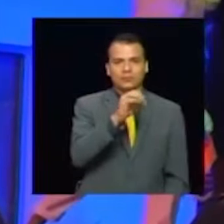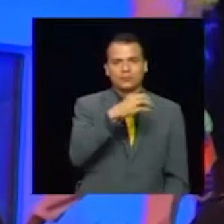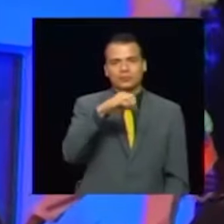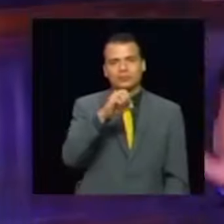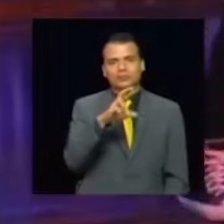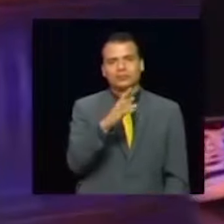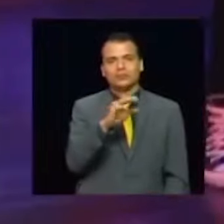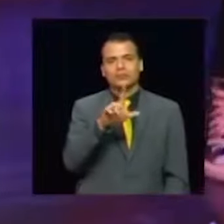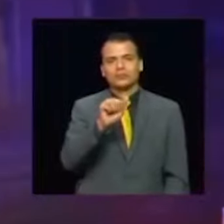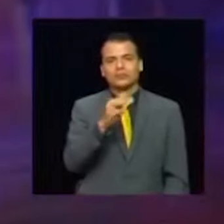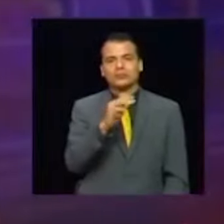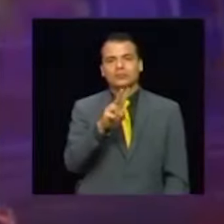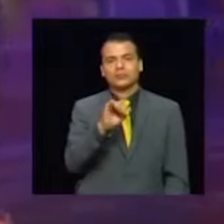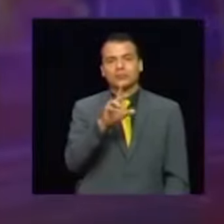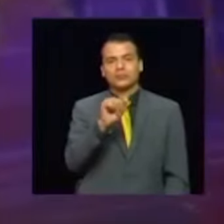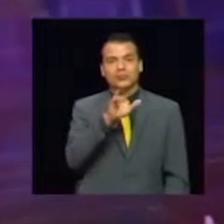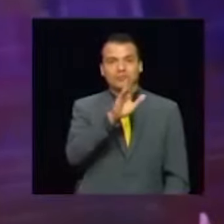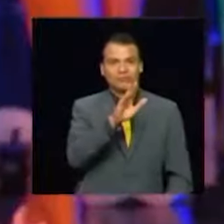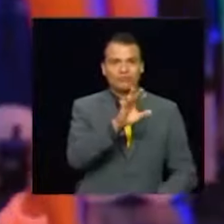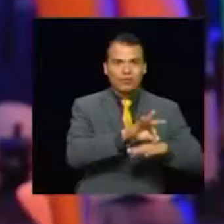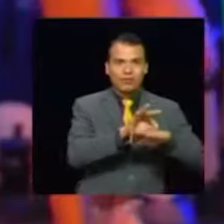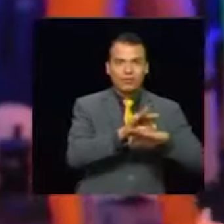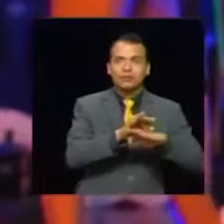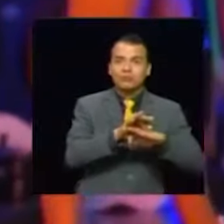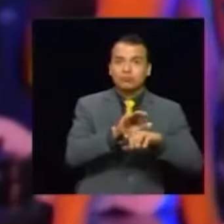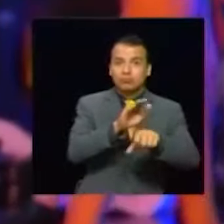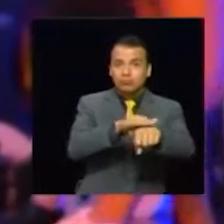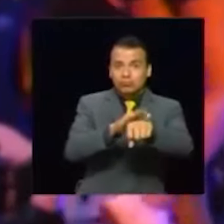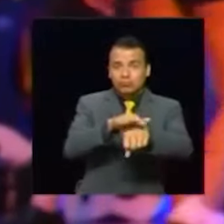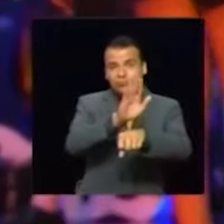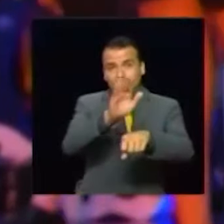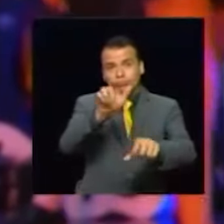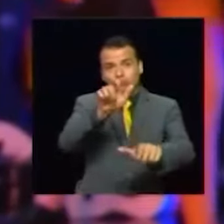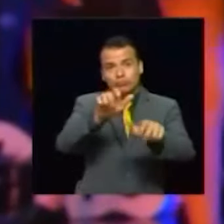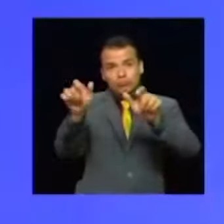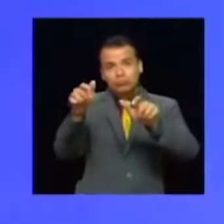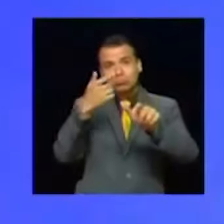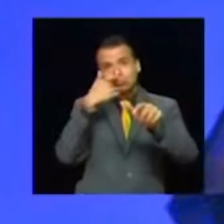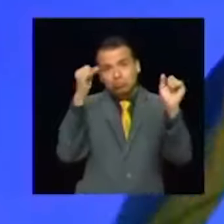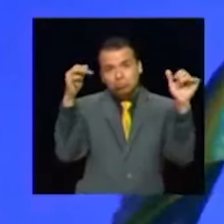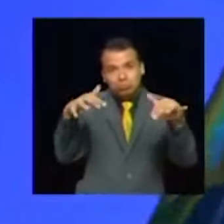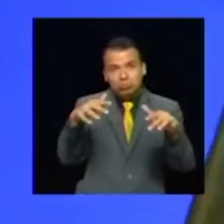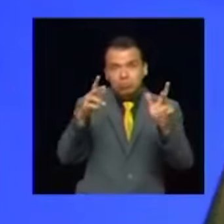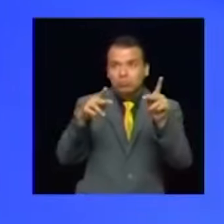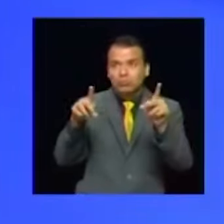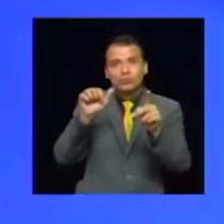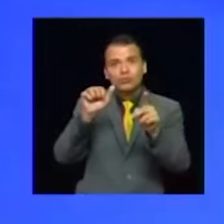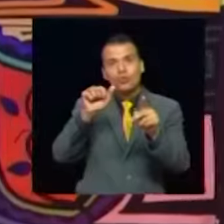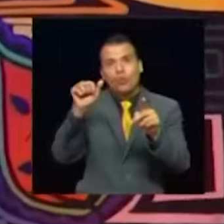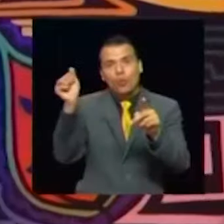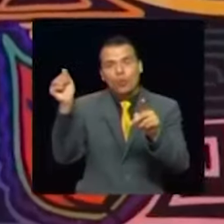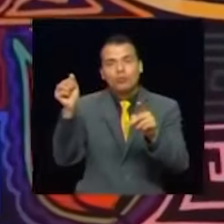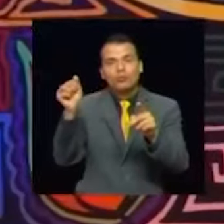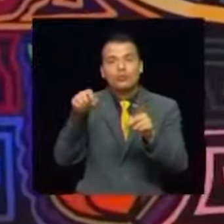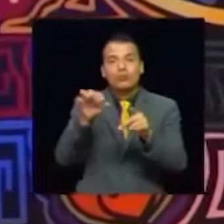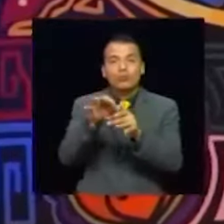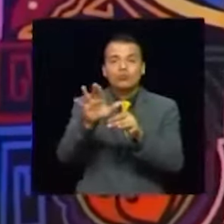Mono Núñez invita tanto a residentes como a visitantes a disfrutar de un espectáculo que proyecta la identidad regional y